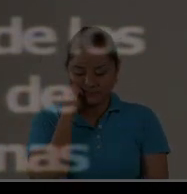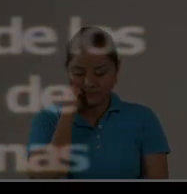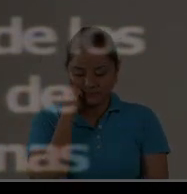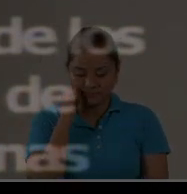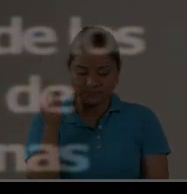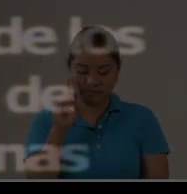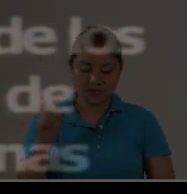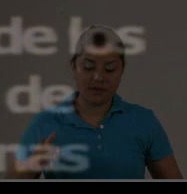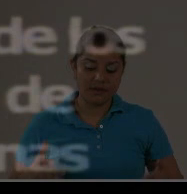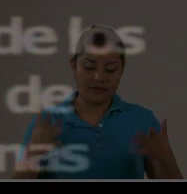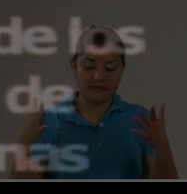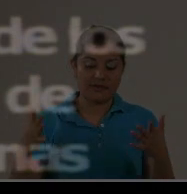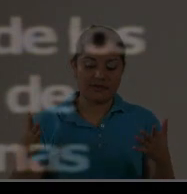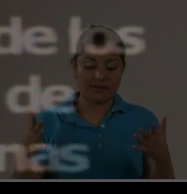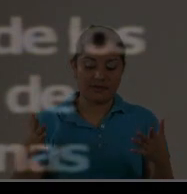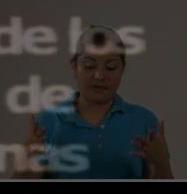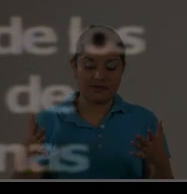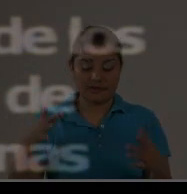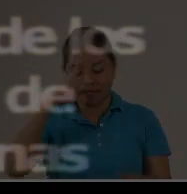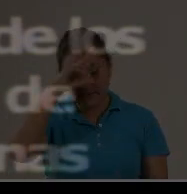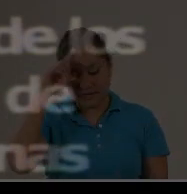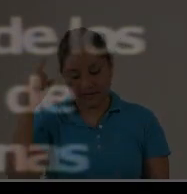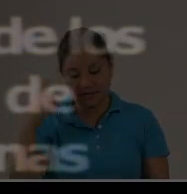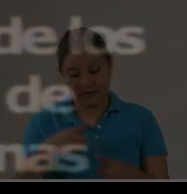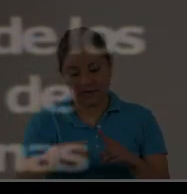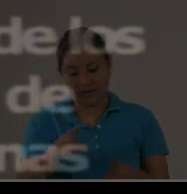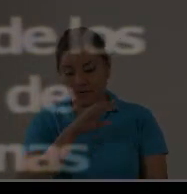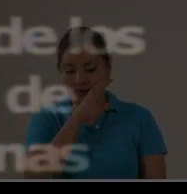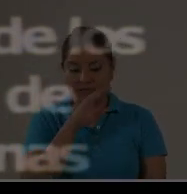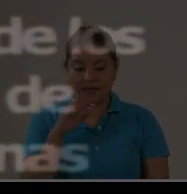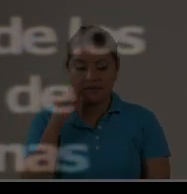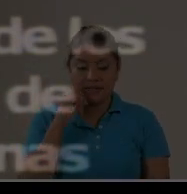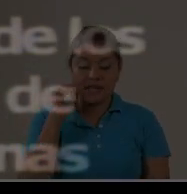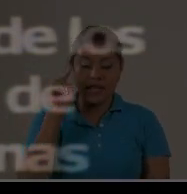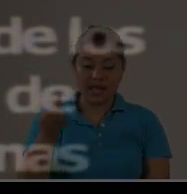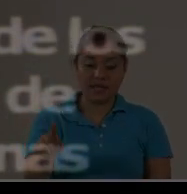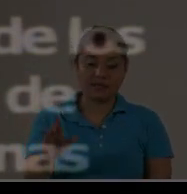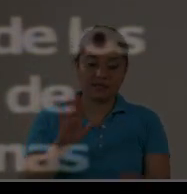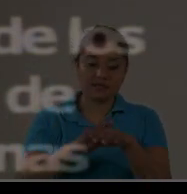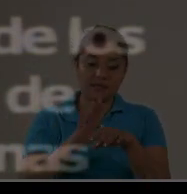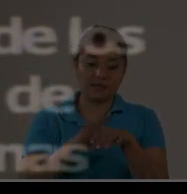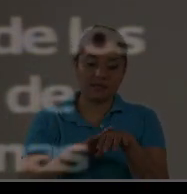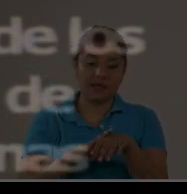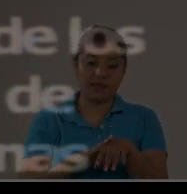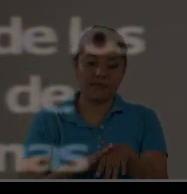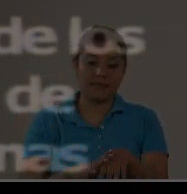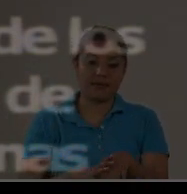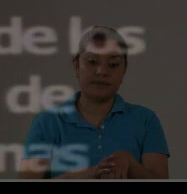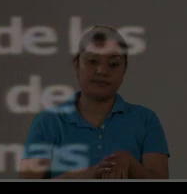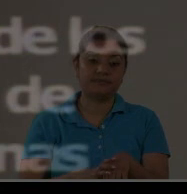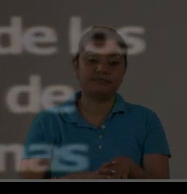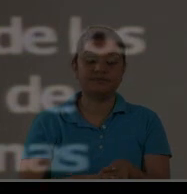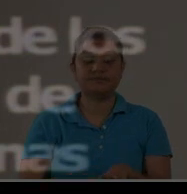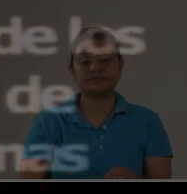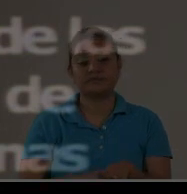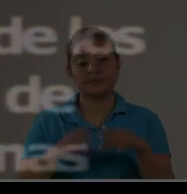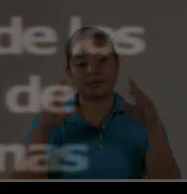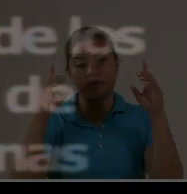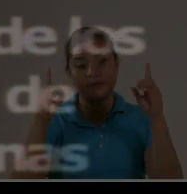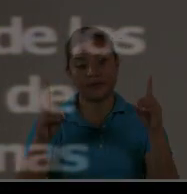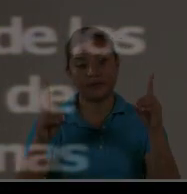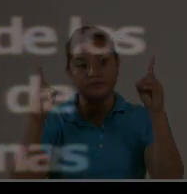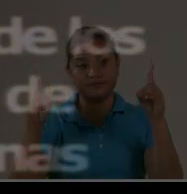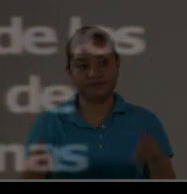le van a dar el trabajo por la enfermedad Eso se considera discriminación según las legislaciones de varios países